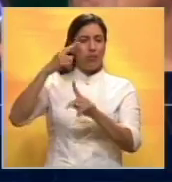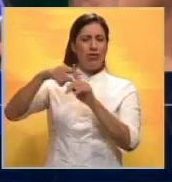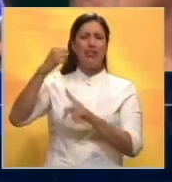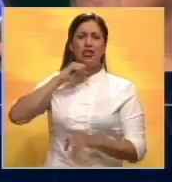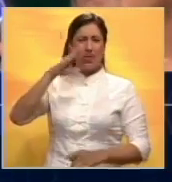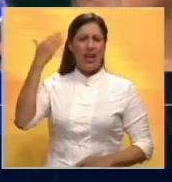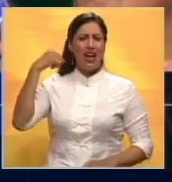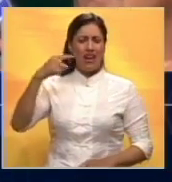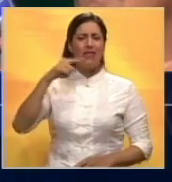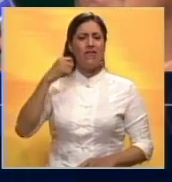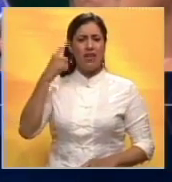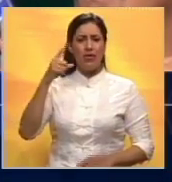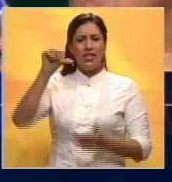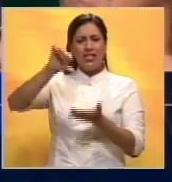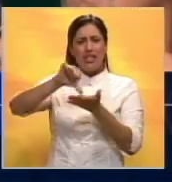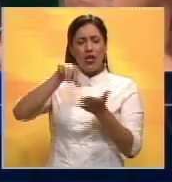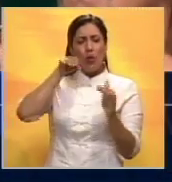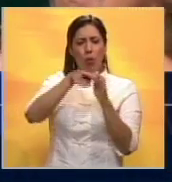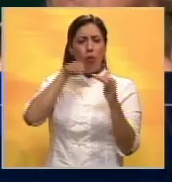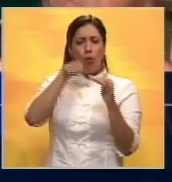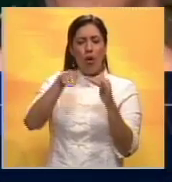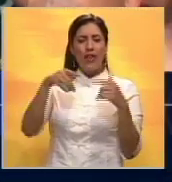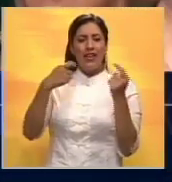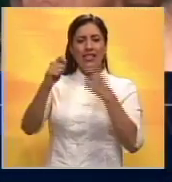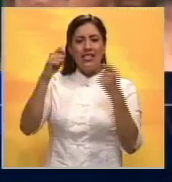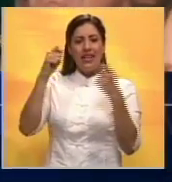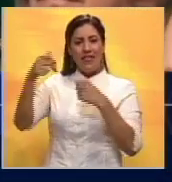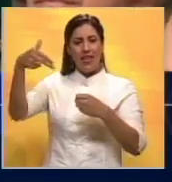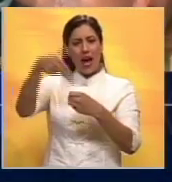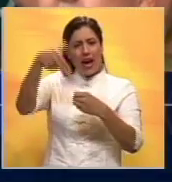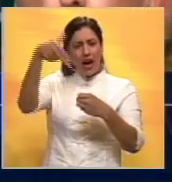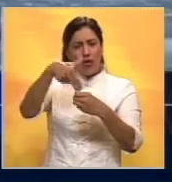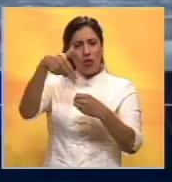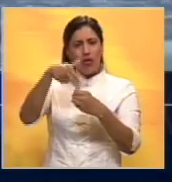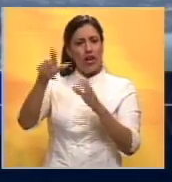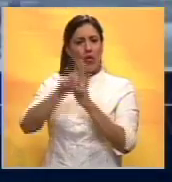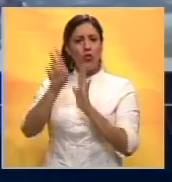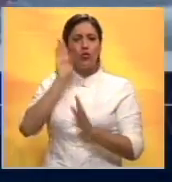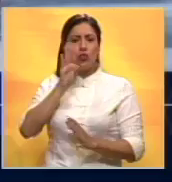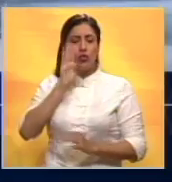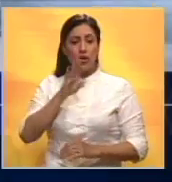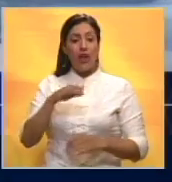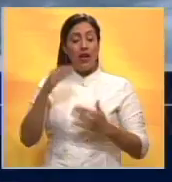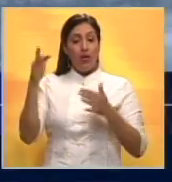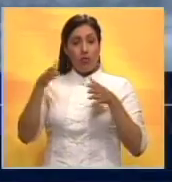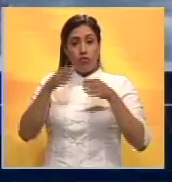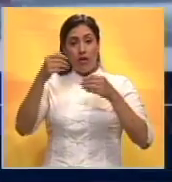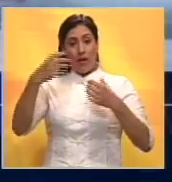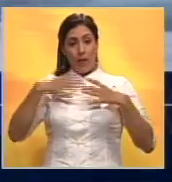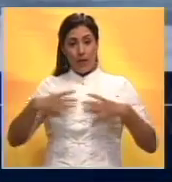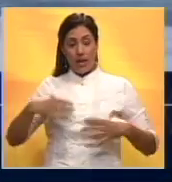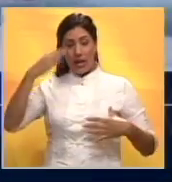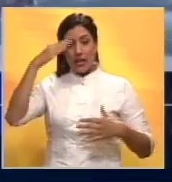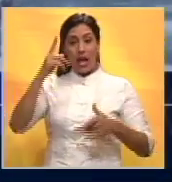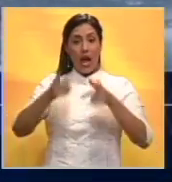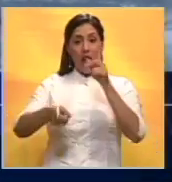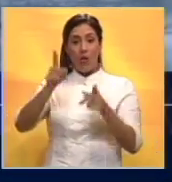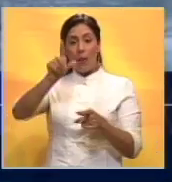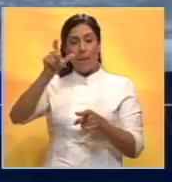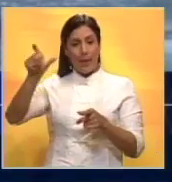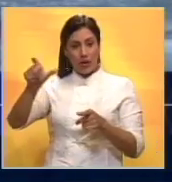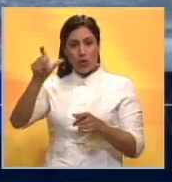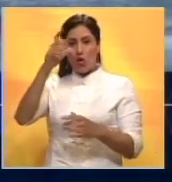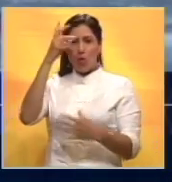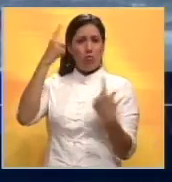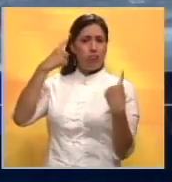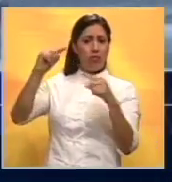históricamente como un centro de acopio y distribución de hidrocarburos ilegales a la llegada de los uniformados algunos de los traficantes